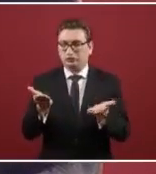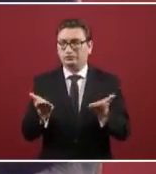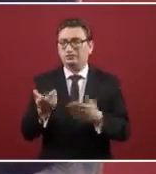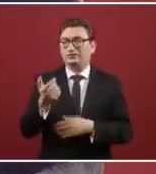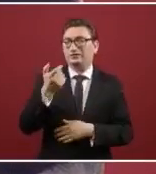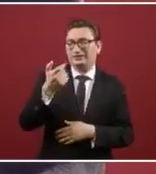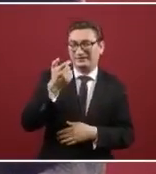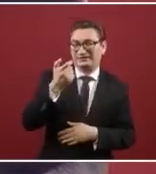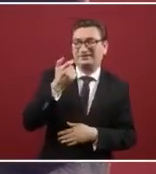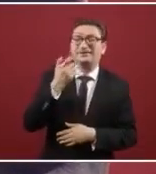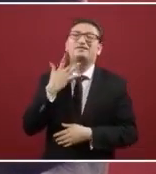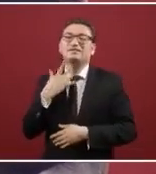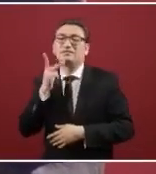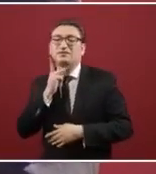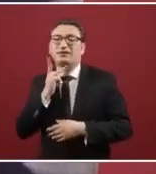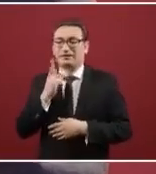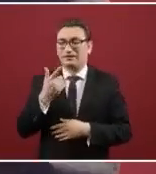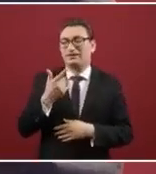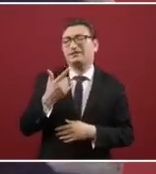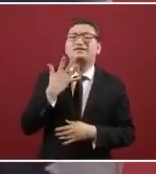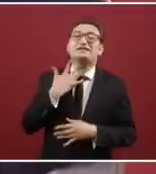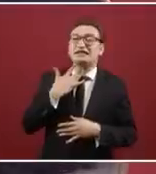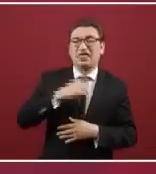los precios de los combustibles, que no va a aumentar la gasolina,